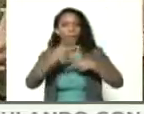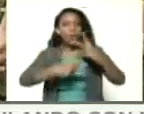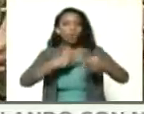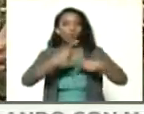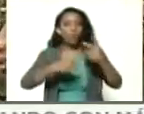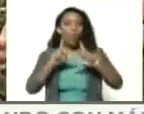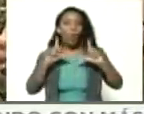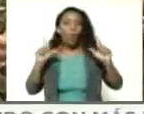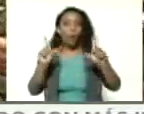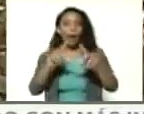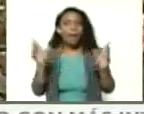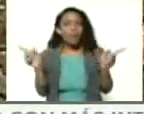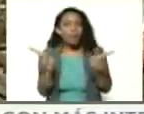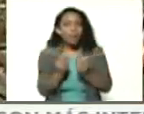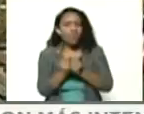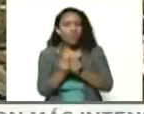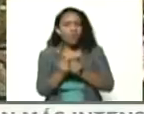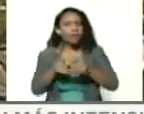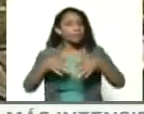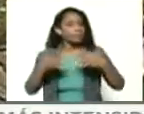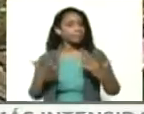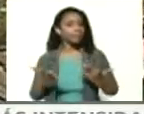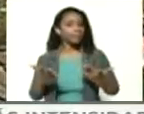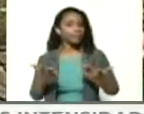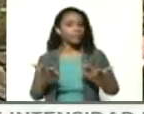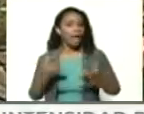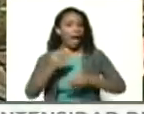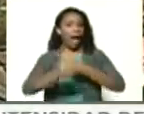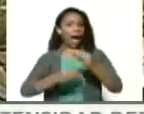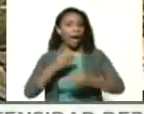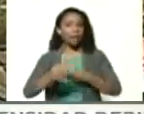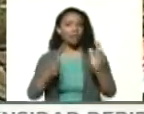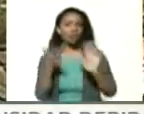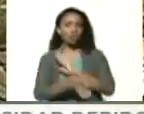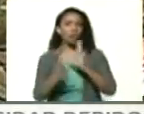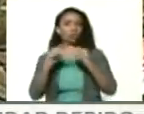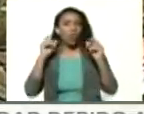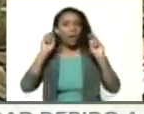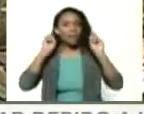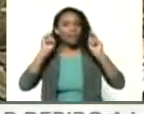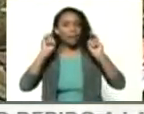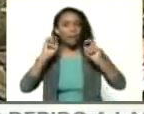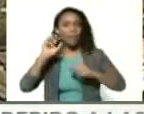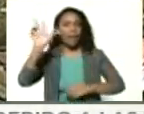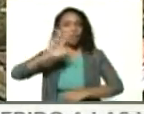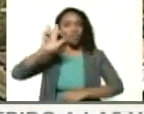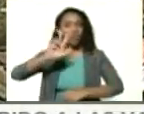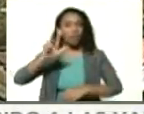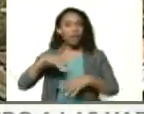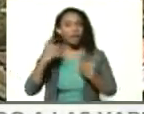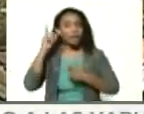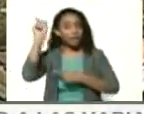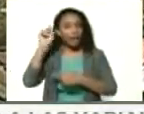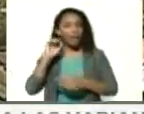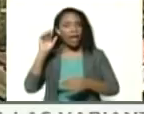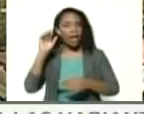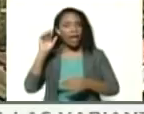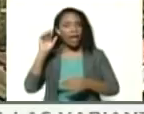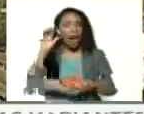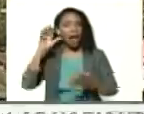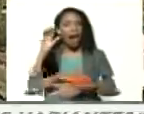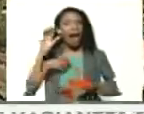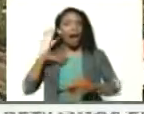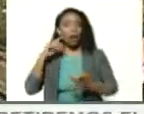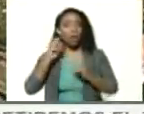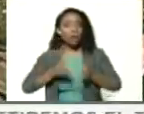locales, los pequeños productores, los que moran, sobre todo en el sector de la Victoria, y además, acciones